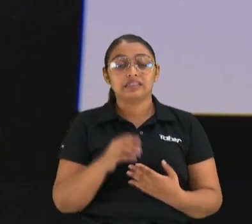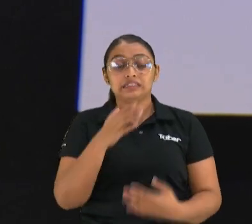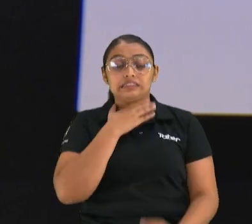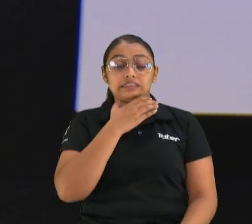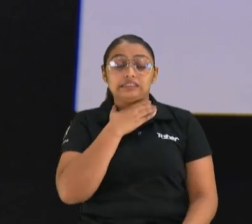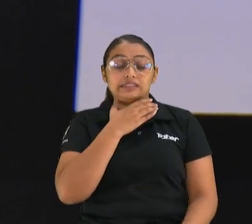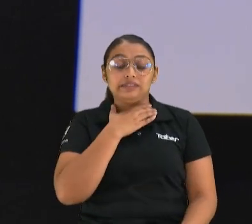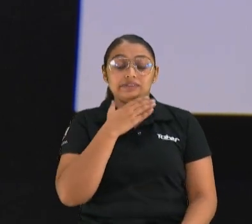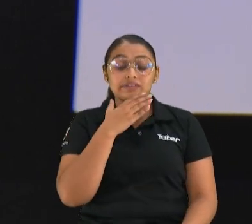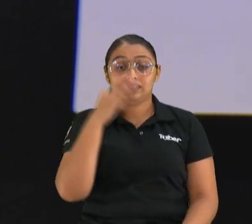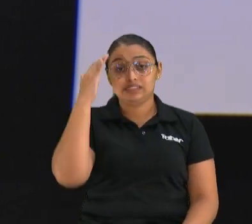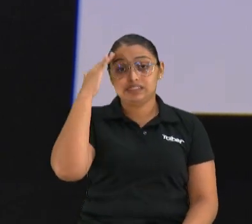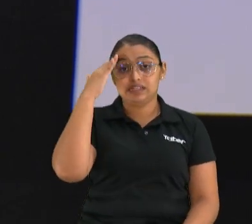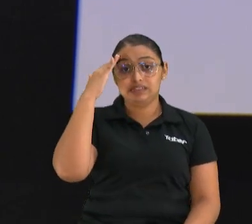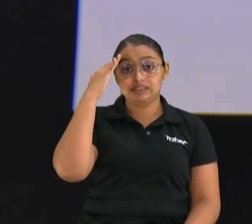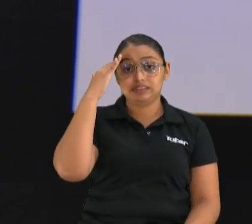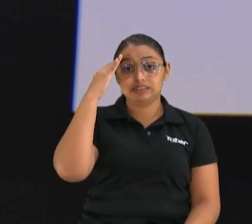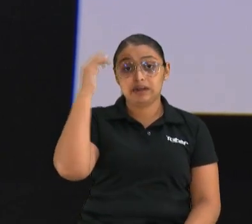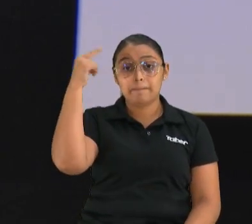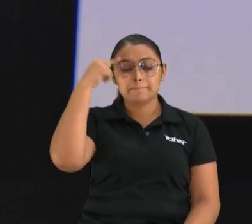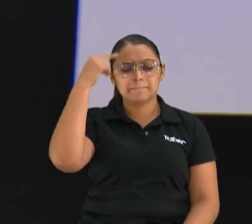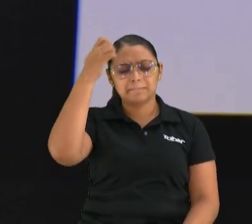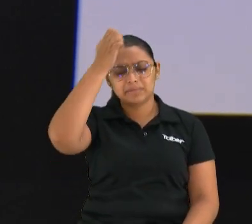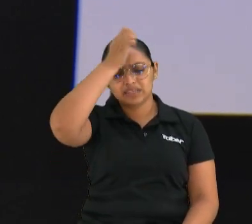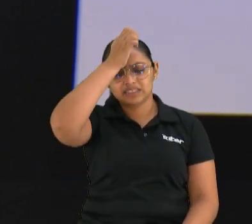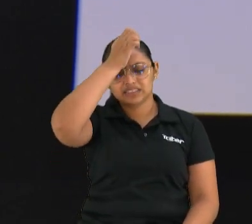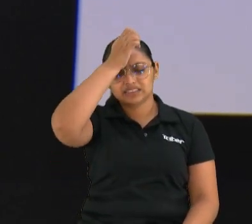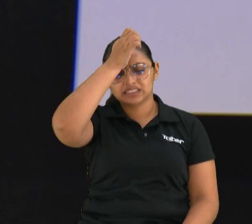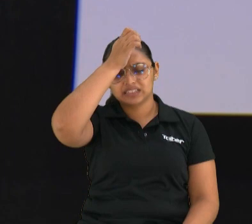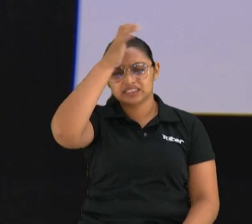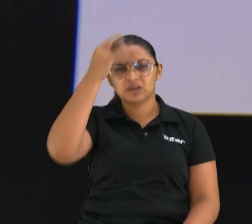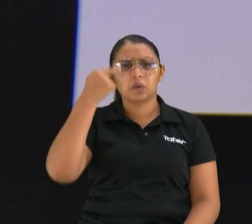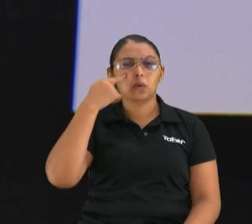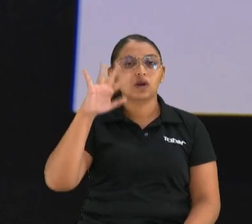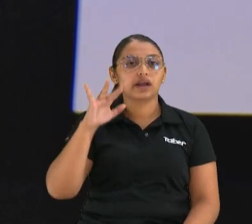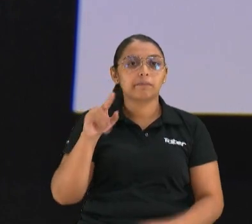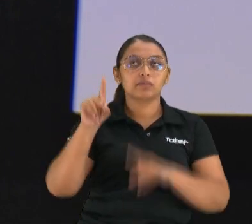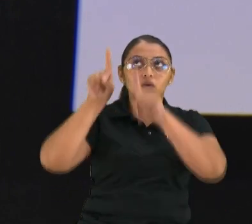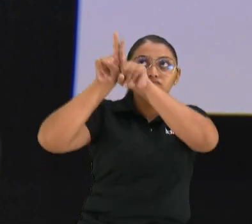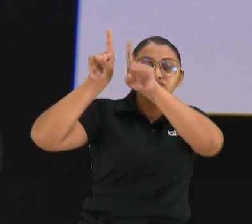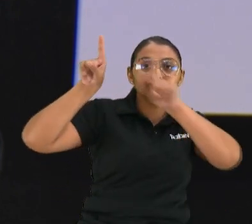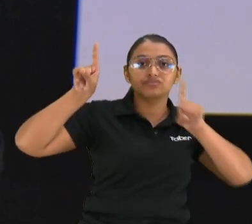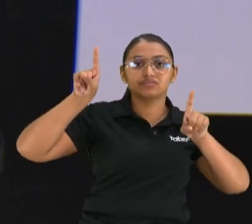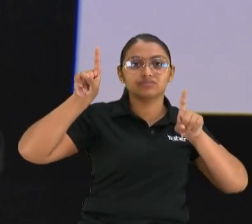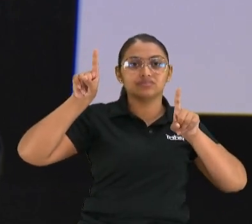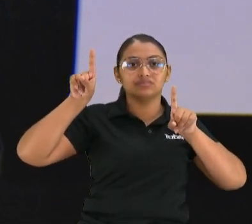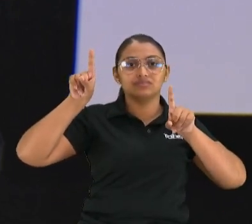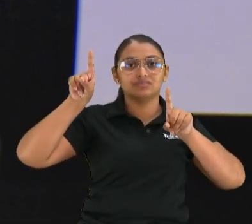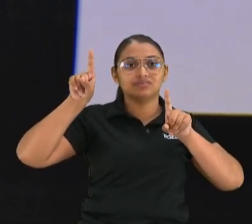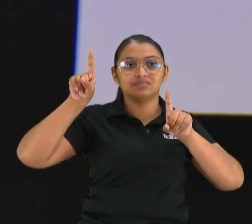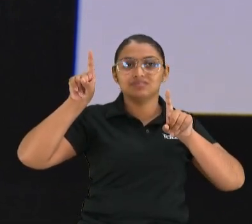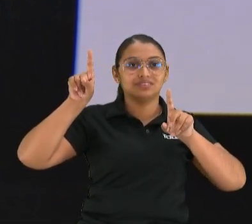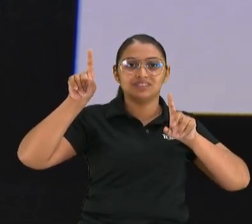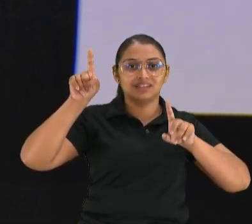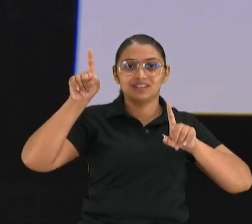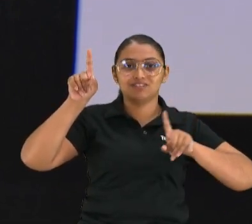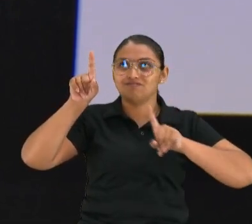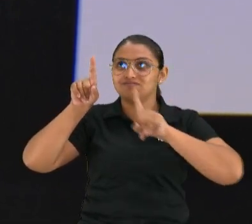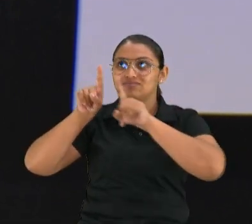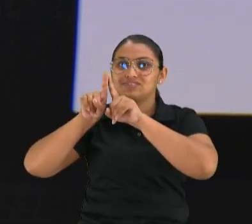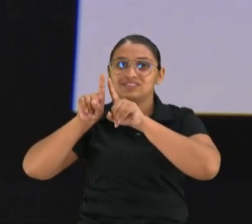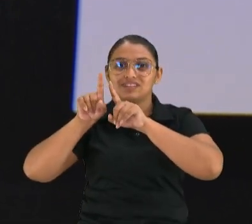corre de su Creador en lugar de correr hacia su Creador y adora lo creado